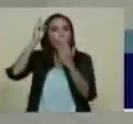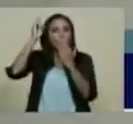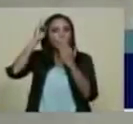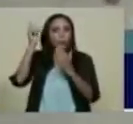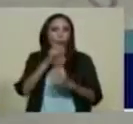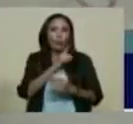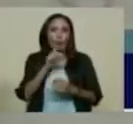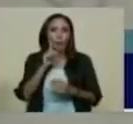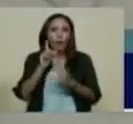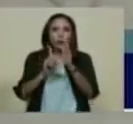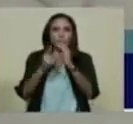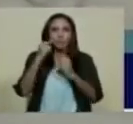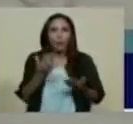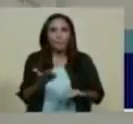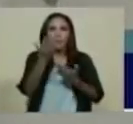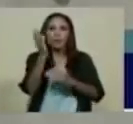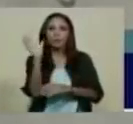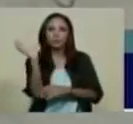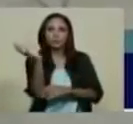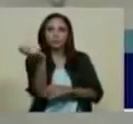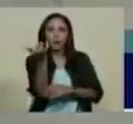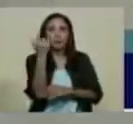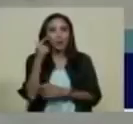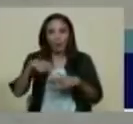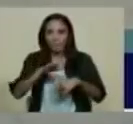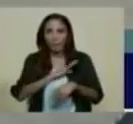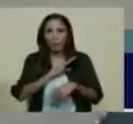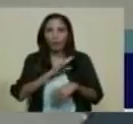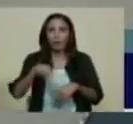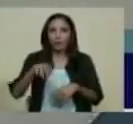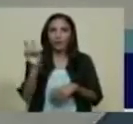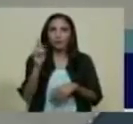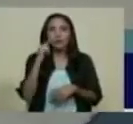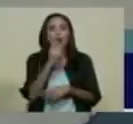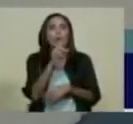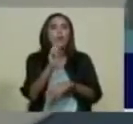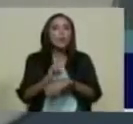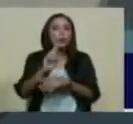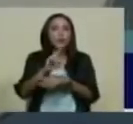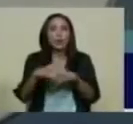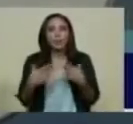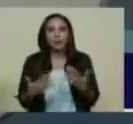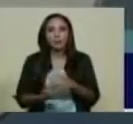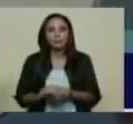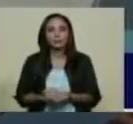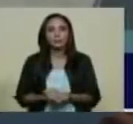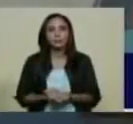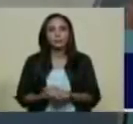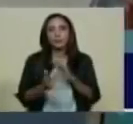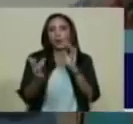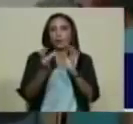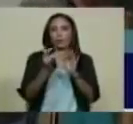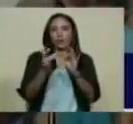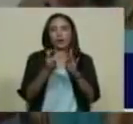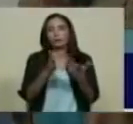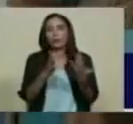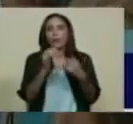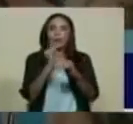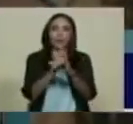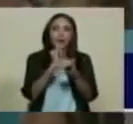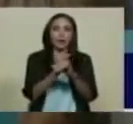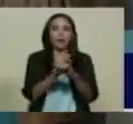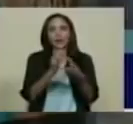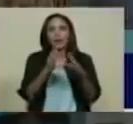esta antena 100% venezolana pueda ser utilizada precisamente para fortalecer el